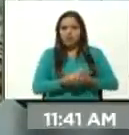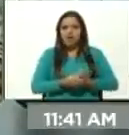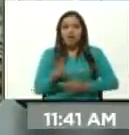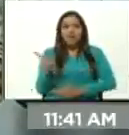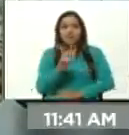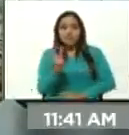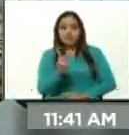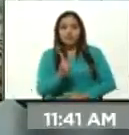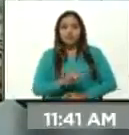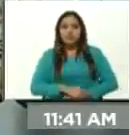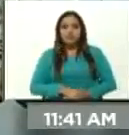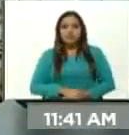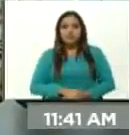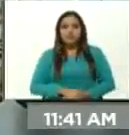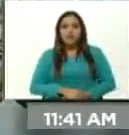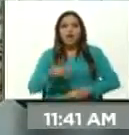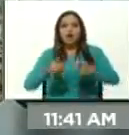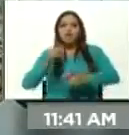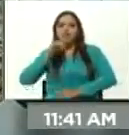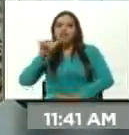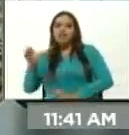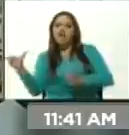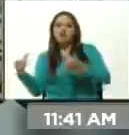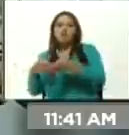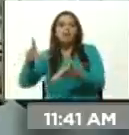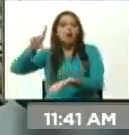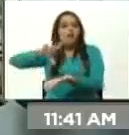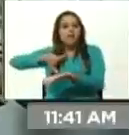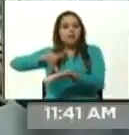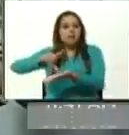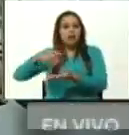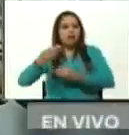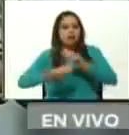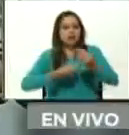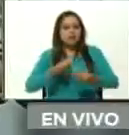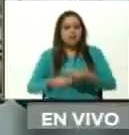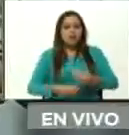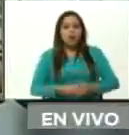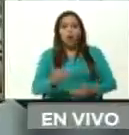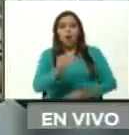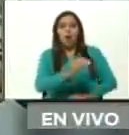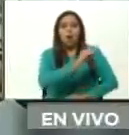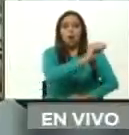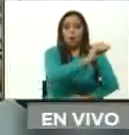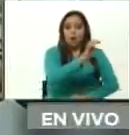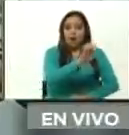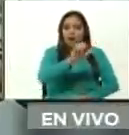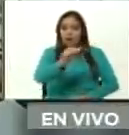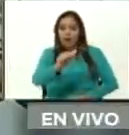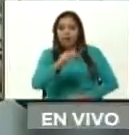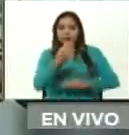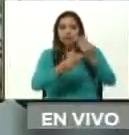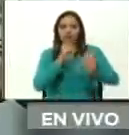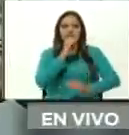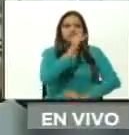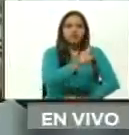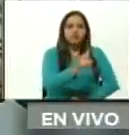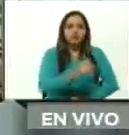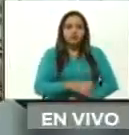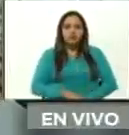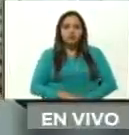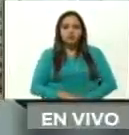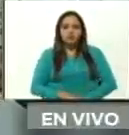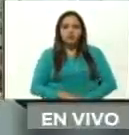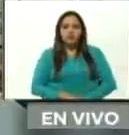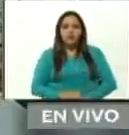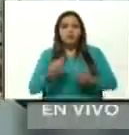en base a denuncias que hizo el Grupo de Lima, que usó la OEA de Almagro, etcétera, sino creemos a